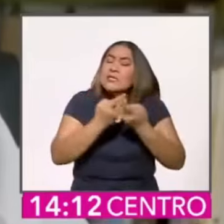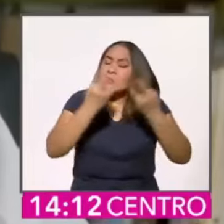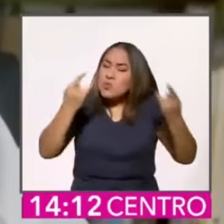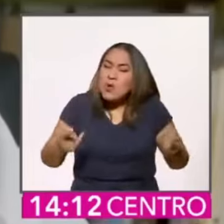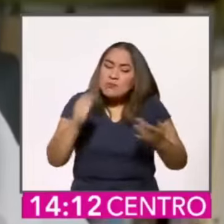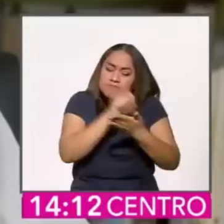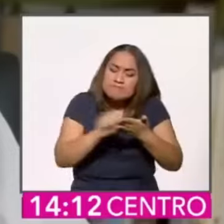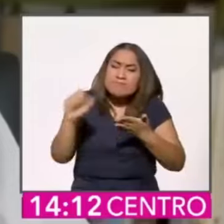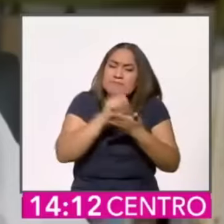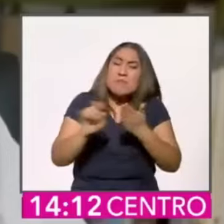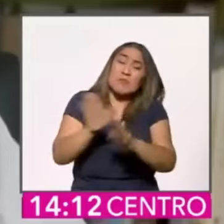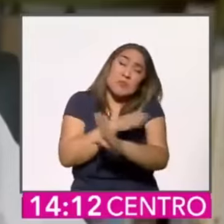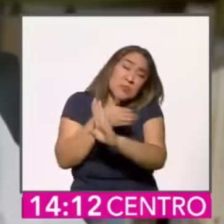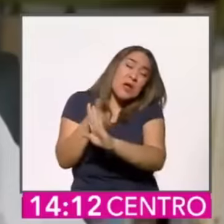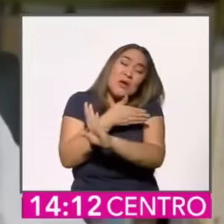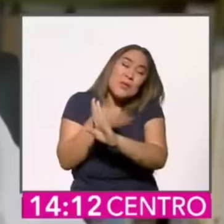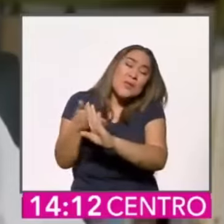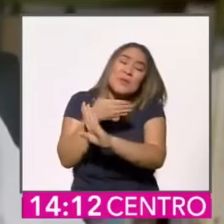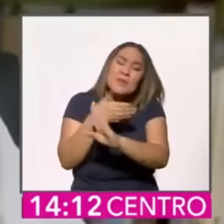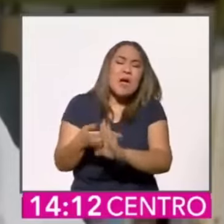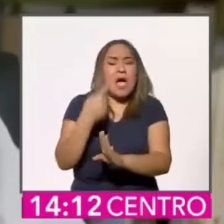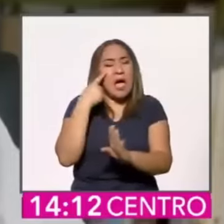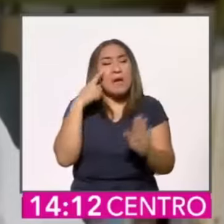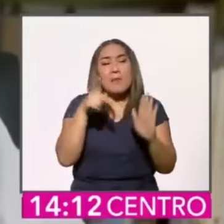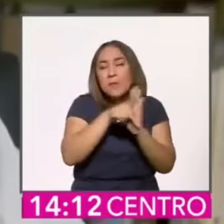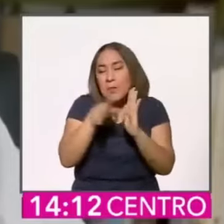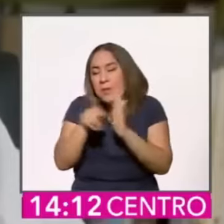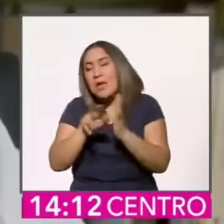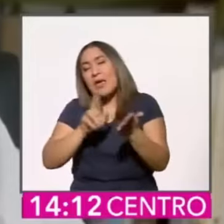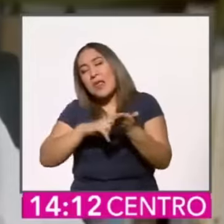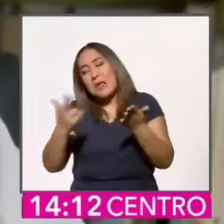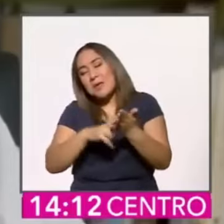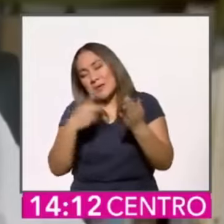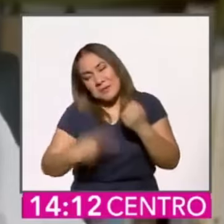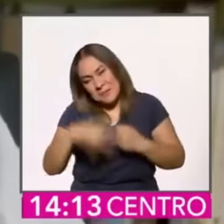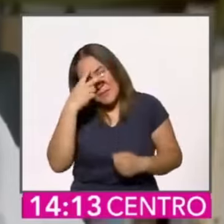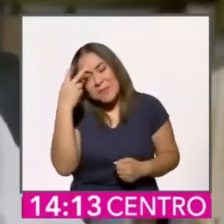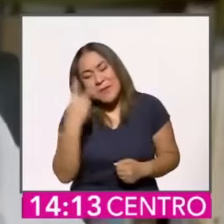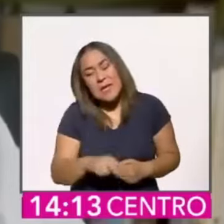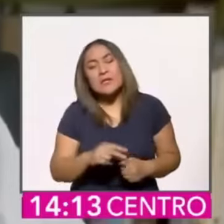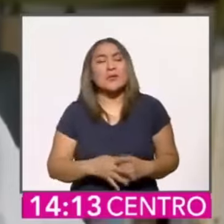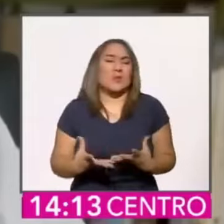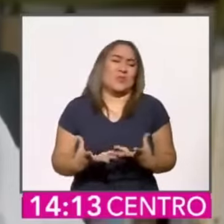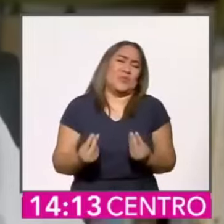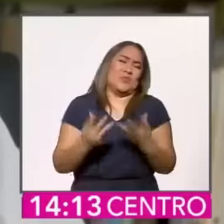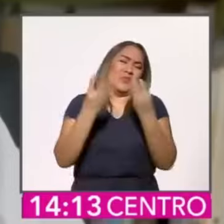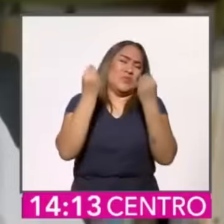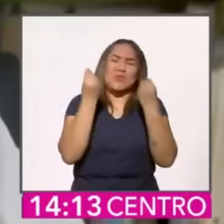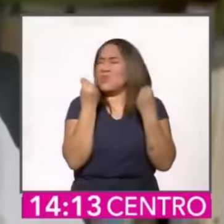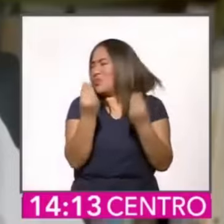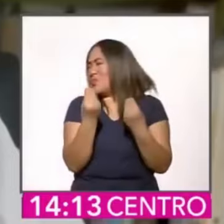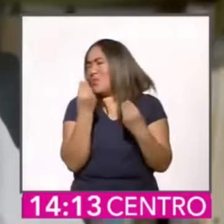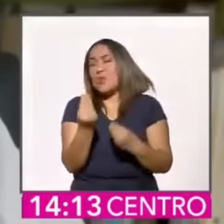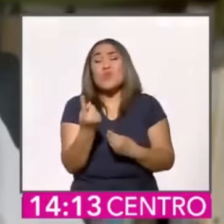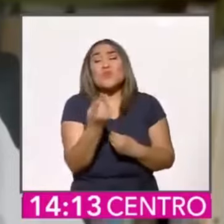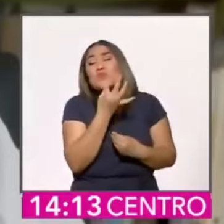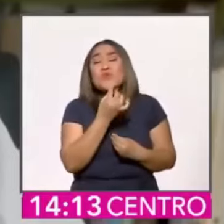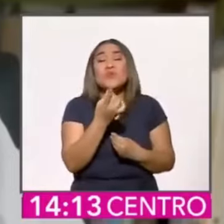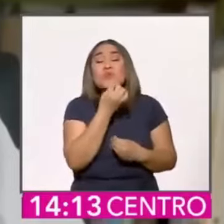en su contra en casi todos los diarios y revistas del país. Centenares de miles de minutos se